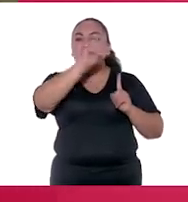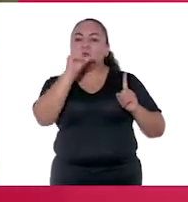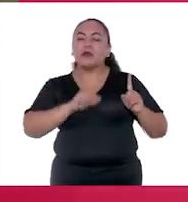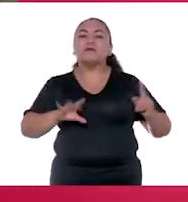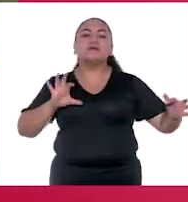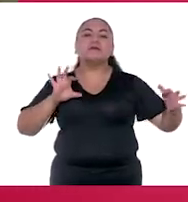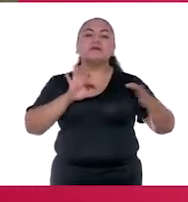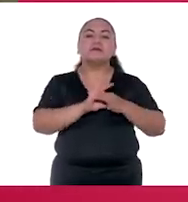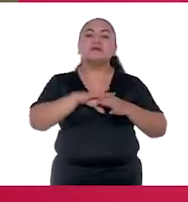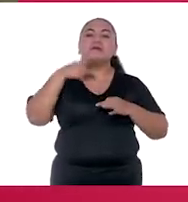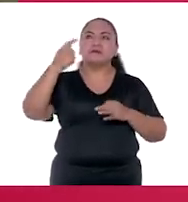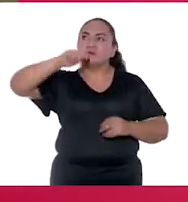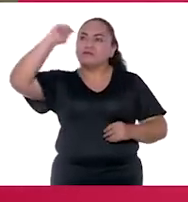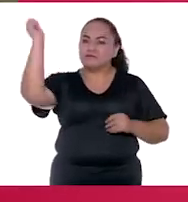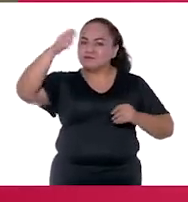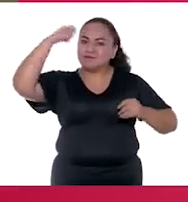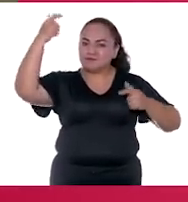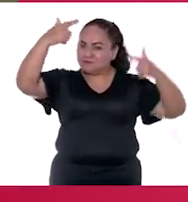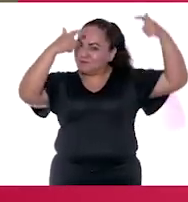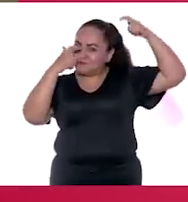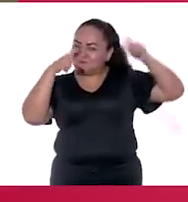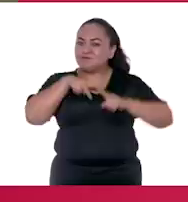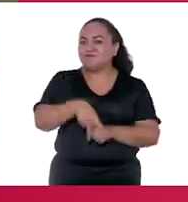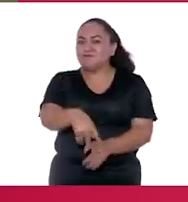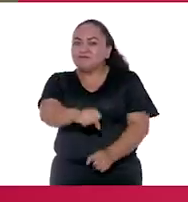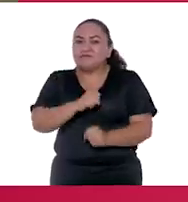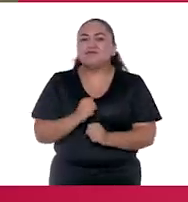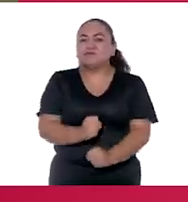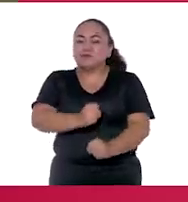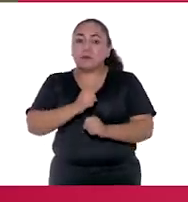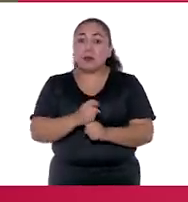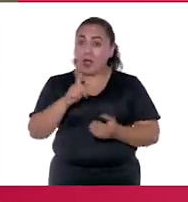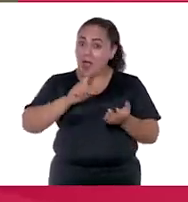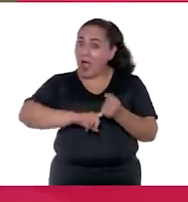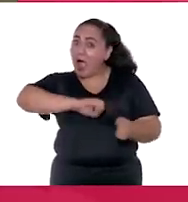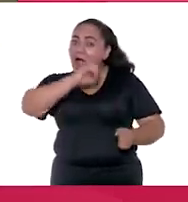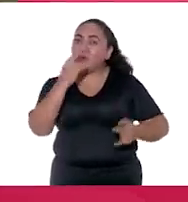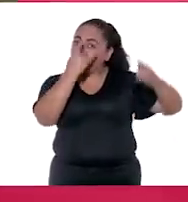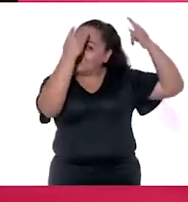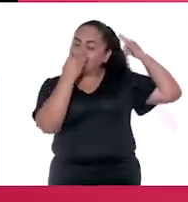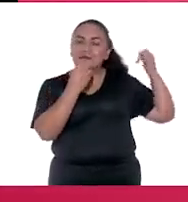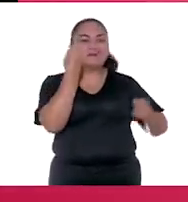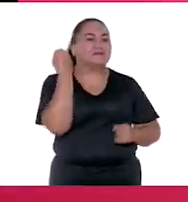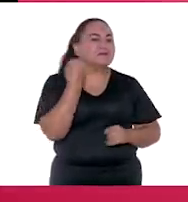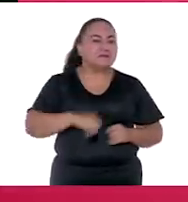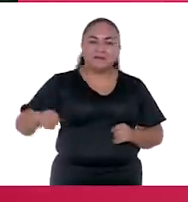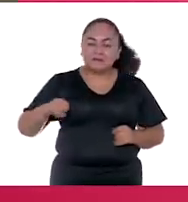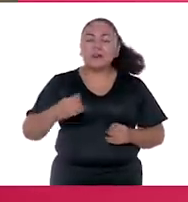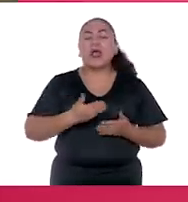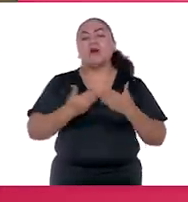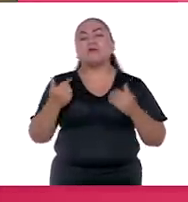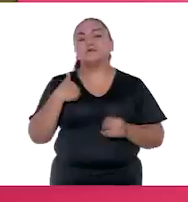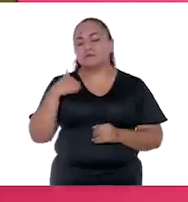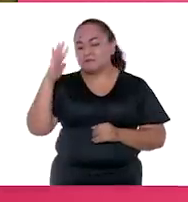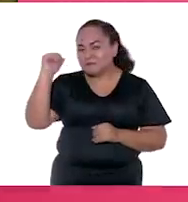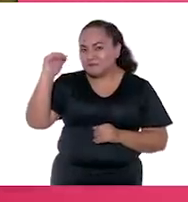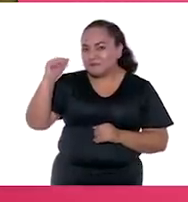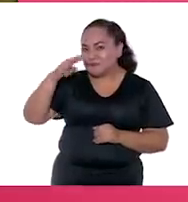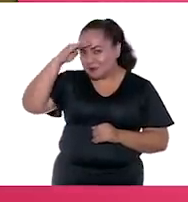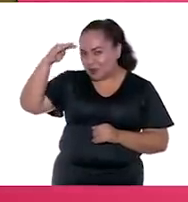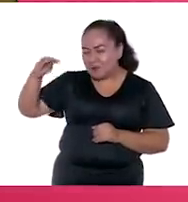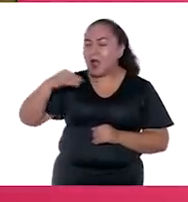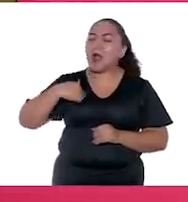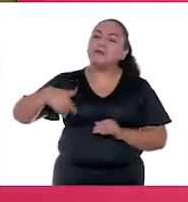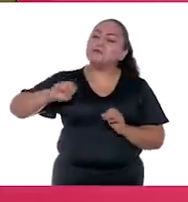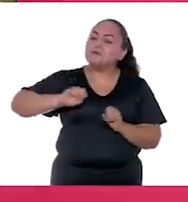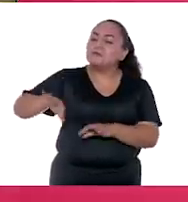charrería. Ningún charro que se respete andaría sin su zarape al hombro. Finalmente me despido y dejo a don José